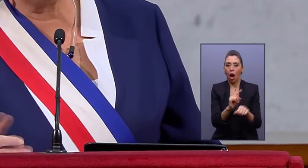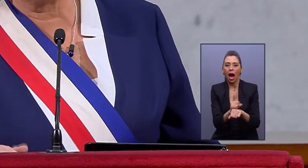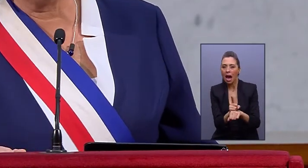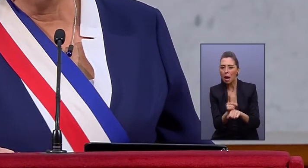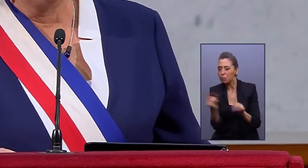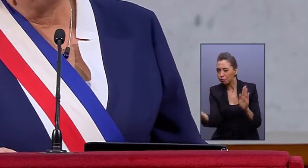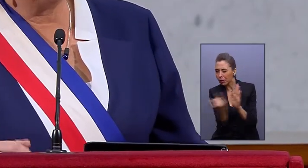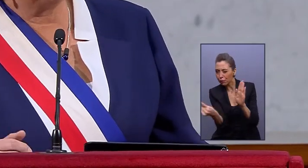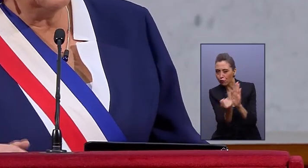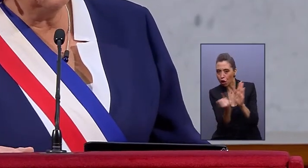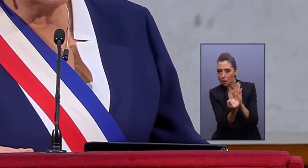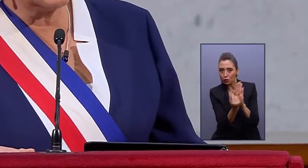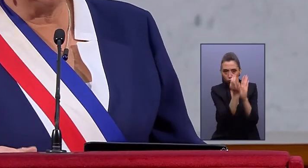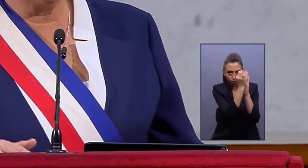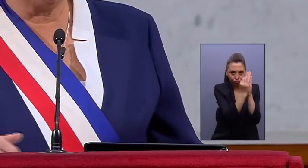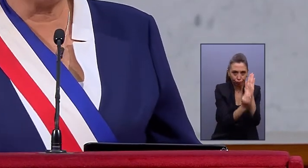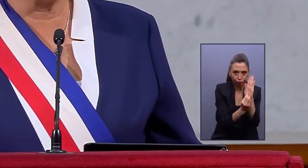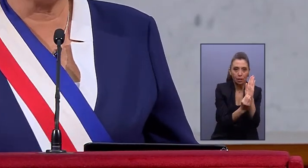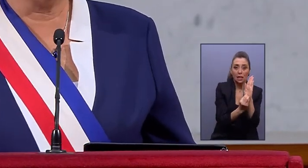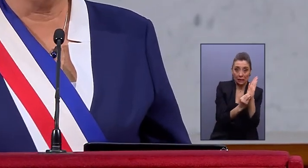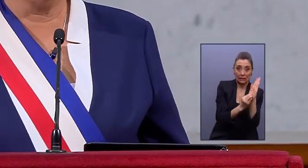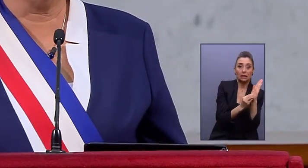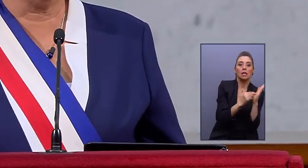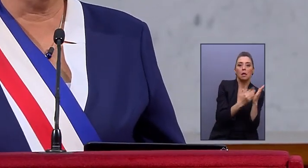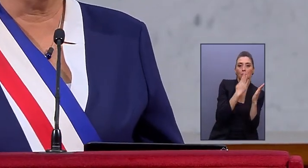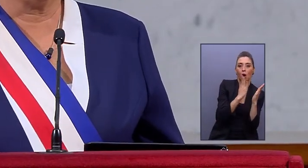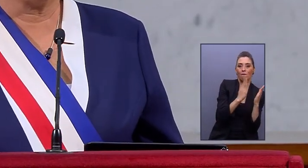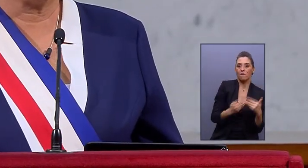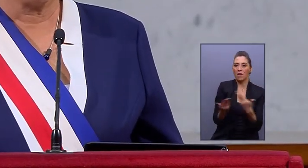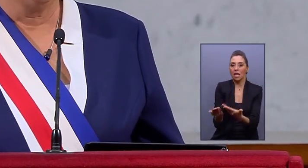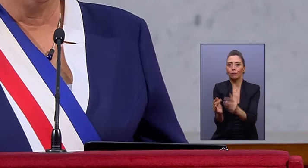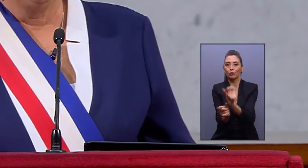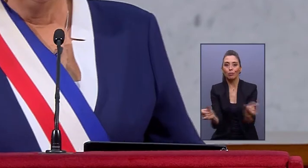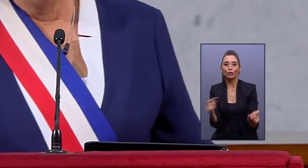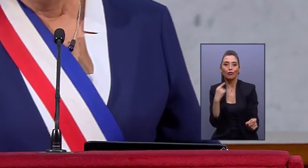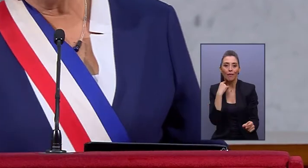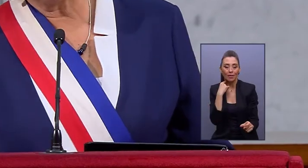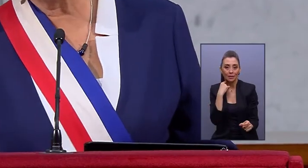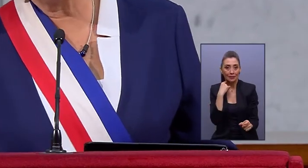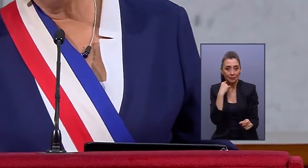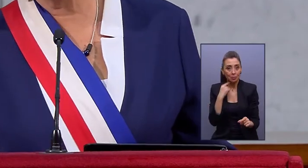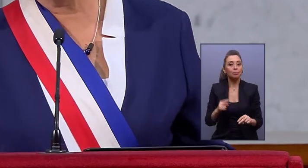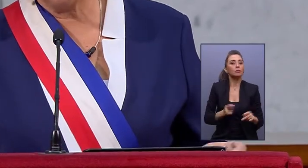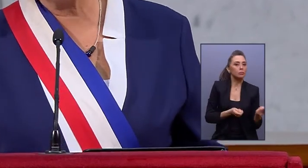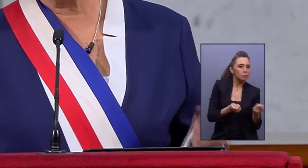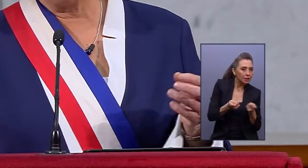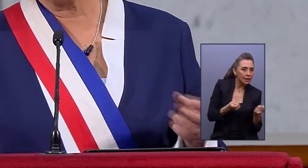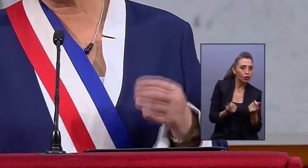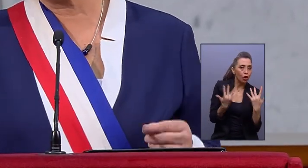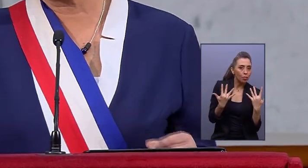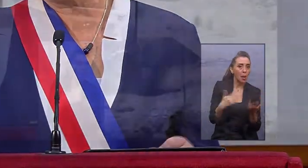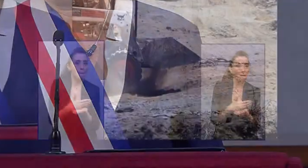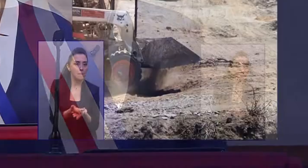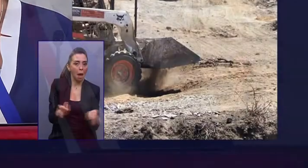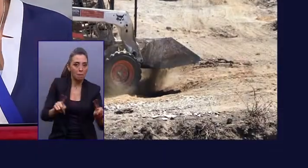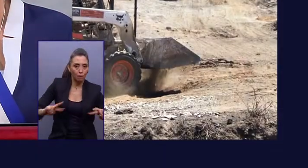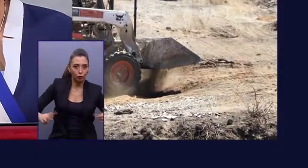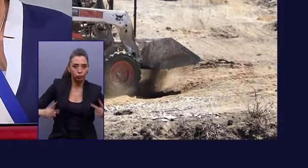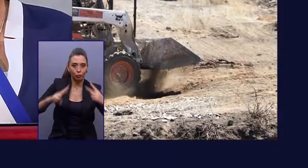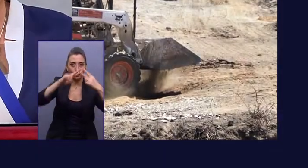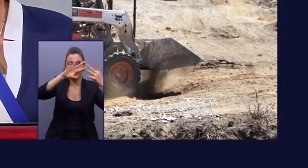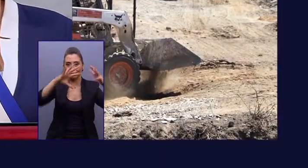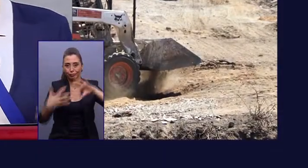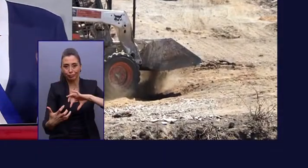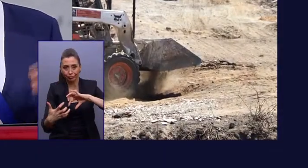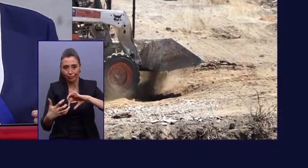y específica, mejorando la entrega de beneficios sociales a los afectados. Hemos gestionado 10 planes de reconstrucción.